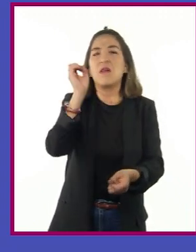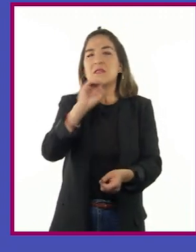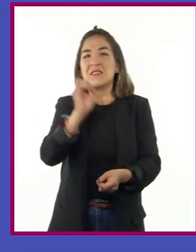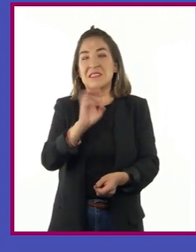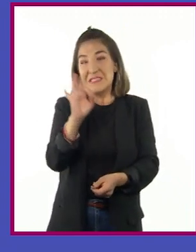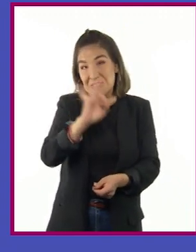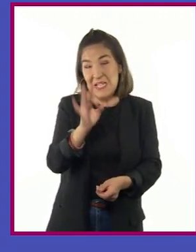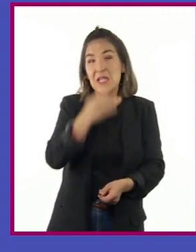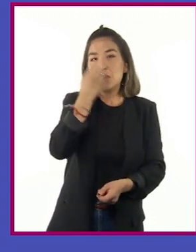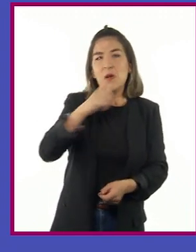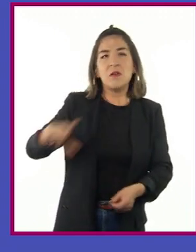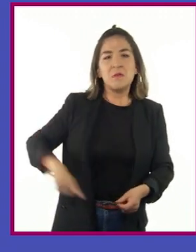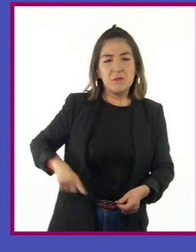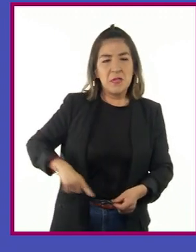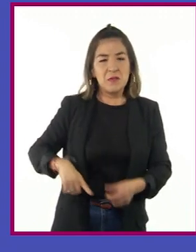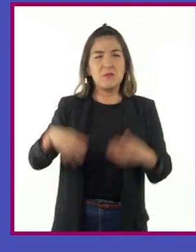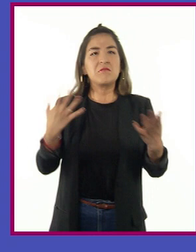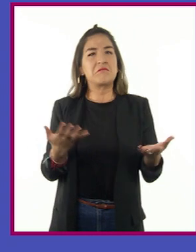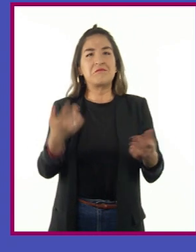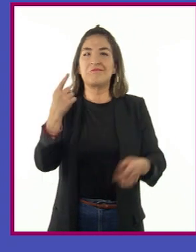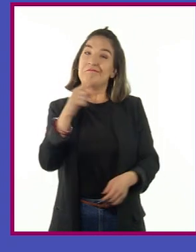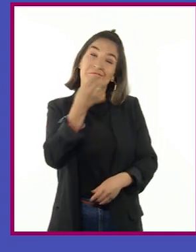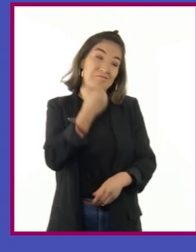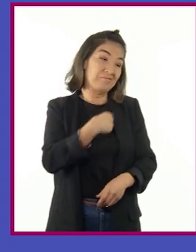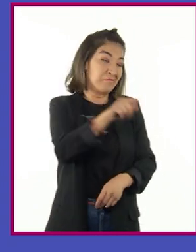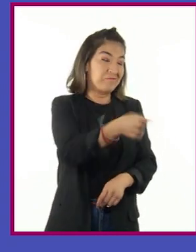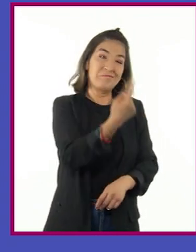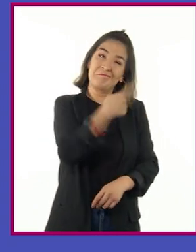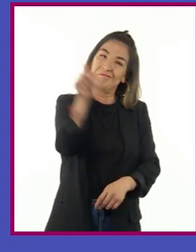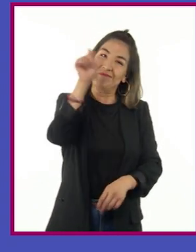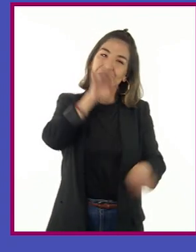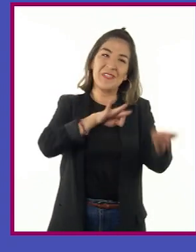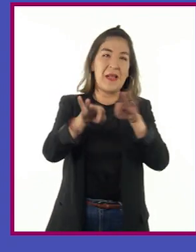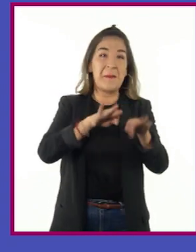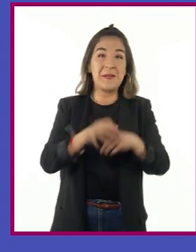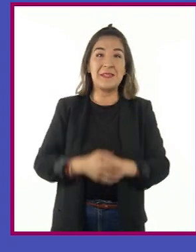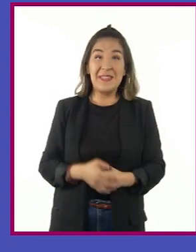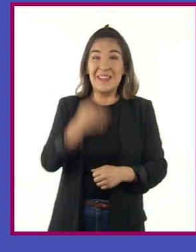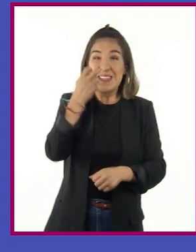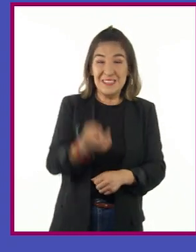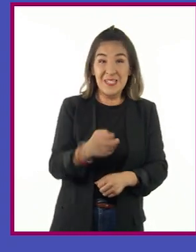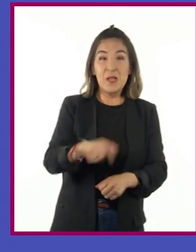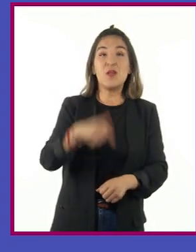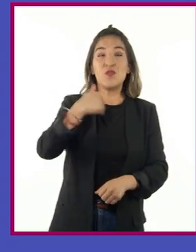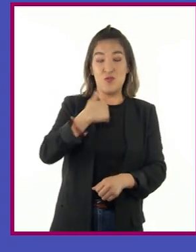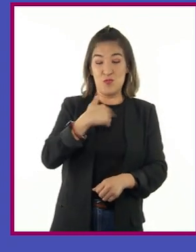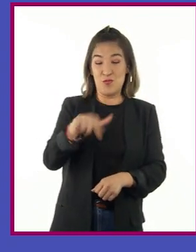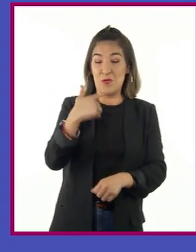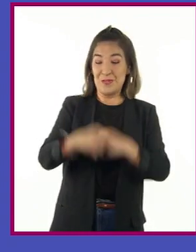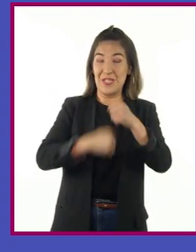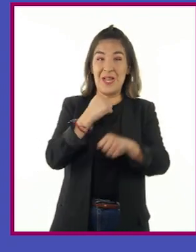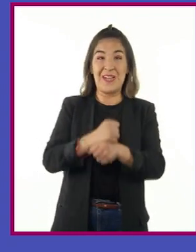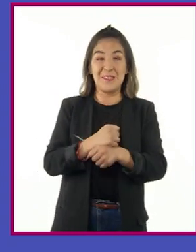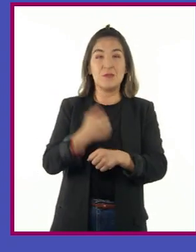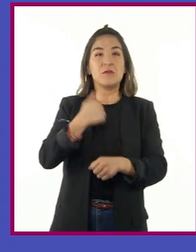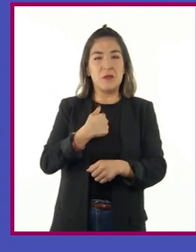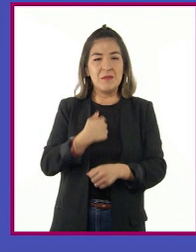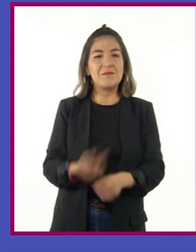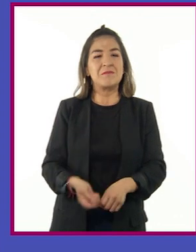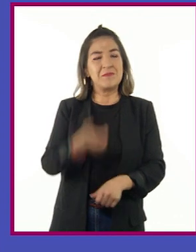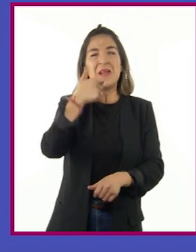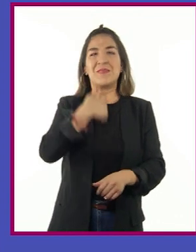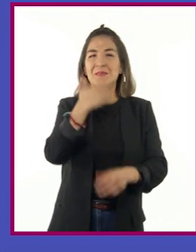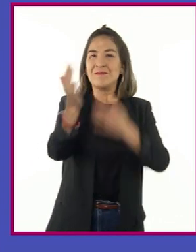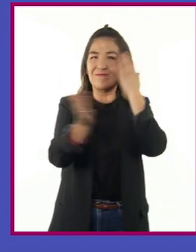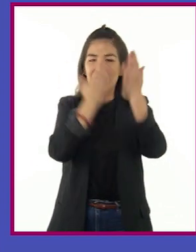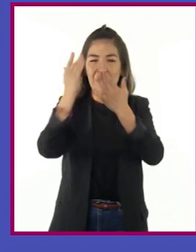escuela de gobierno, me puso sencillamente a trabajar. Y así a los 12 años de edad entré como aprendiz al taller de